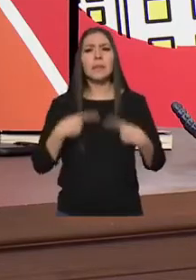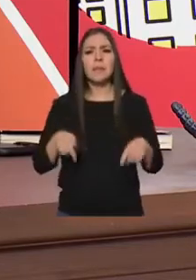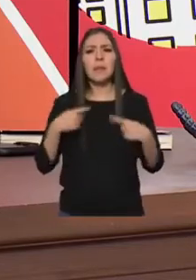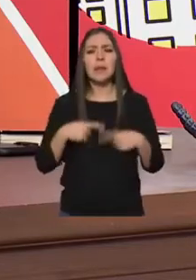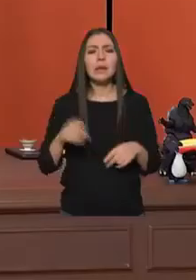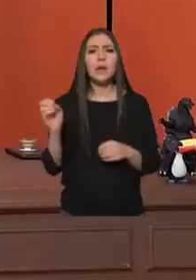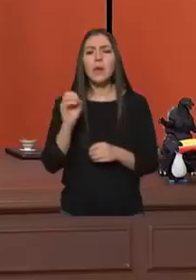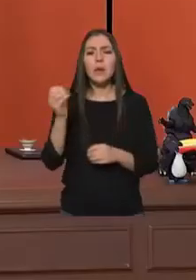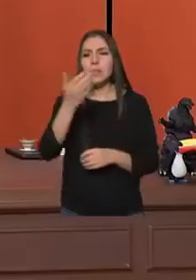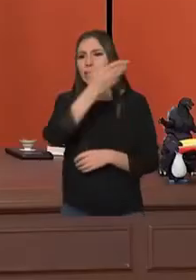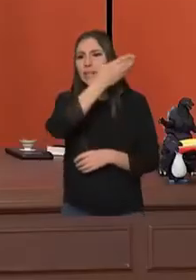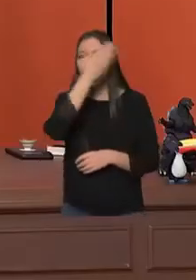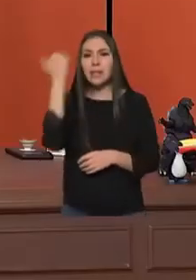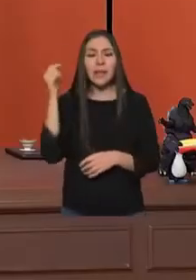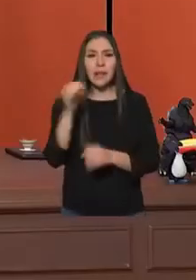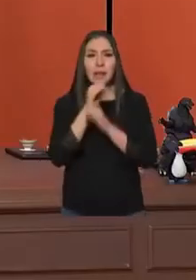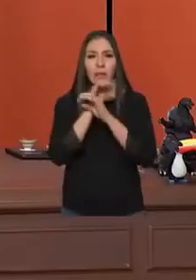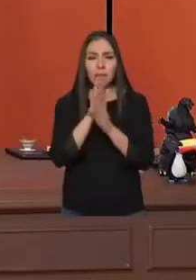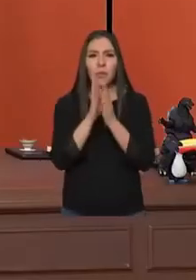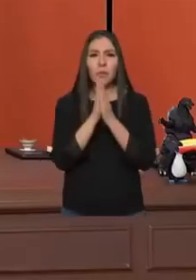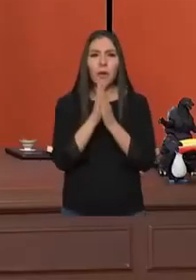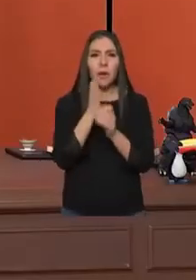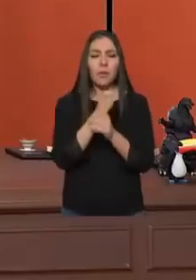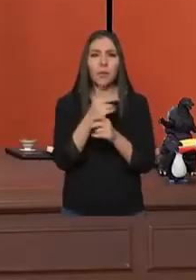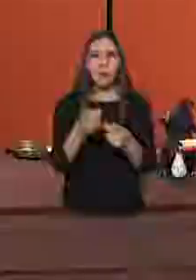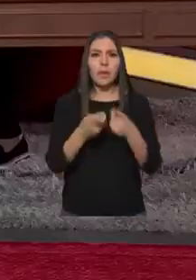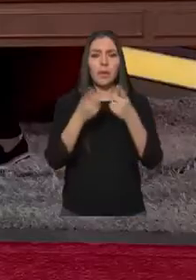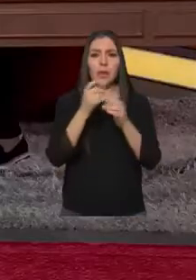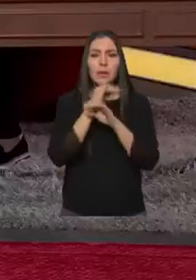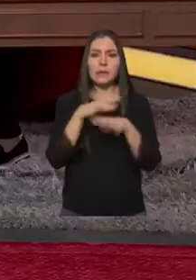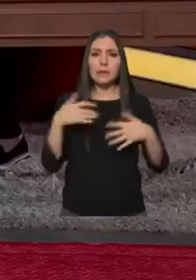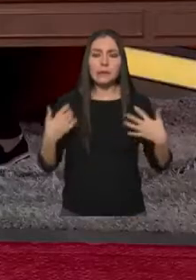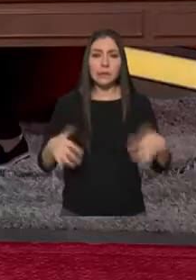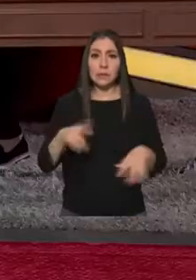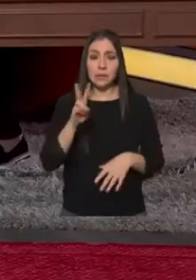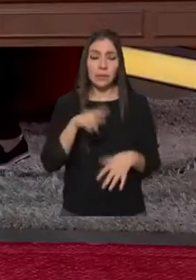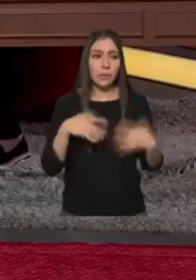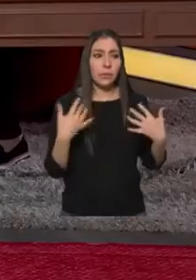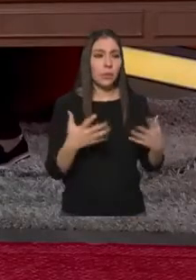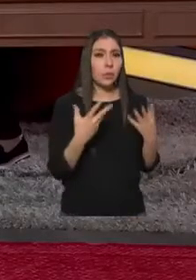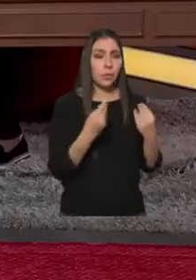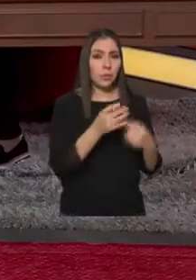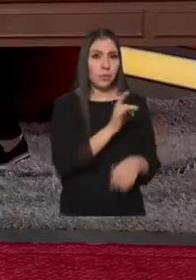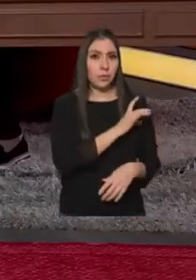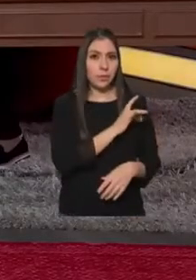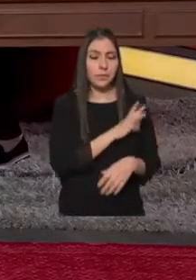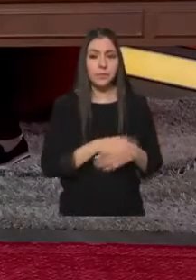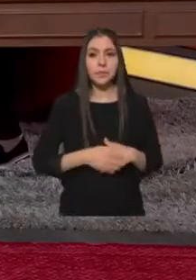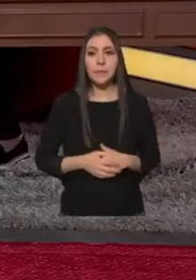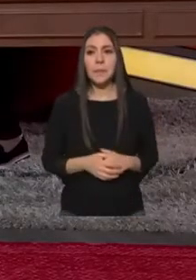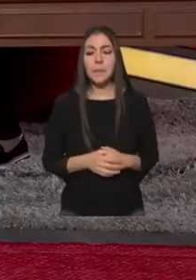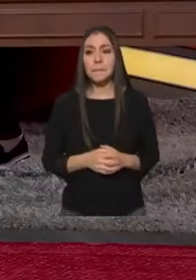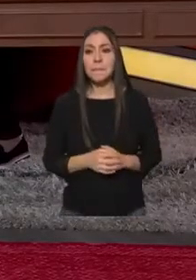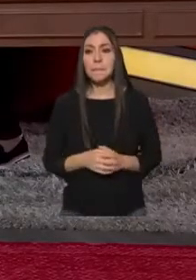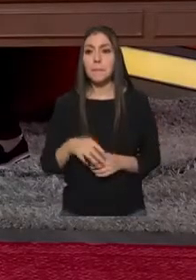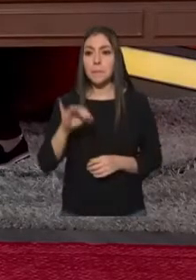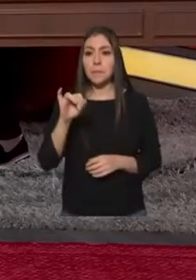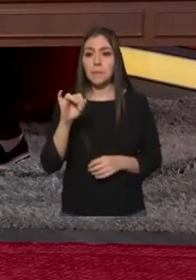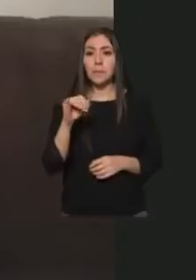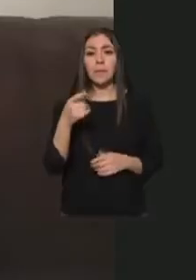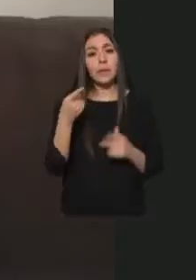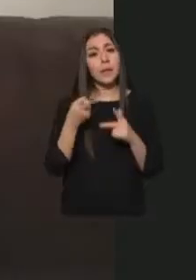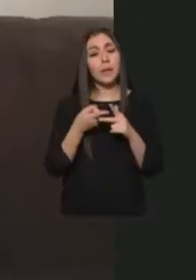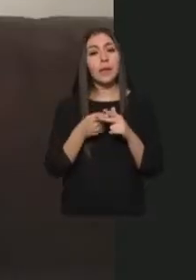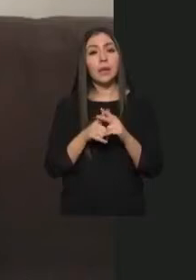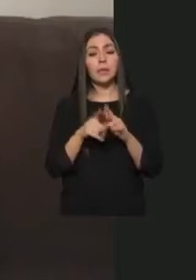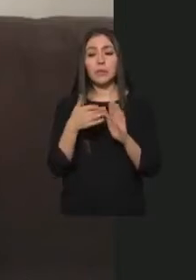este análisis? Porque la verdad es escalofriante. Sí, está de miedo. Claro que sí, pues mira, desde que inició el proceso